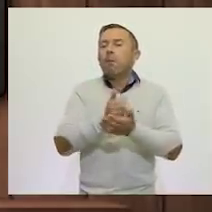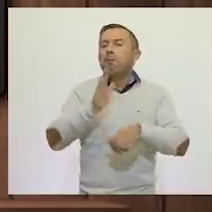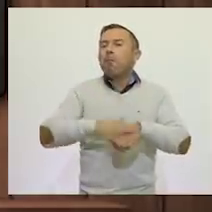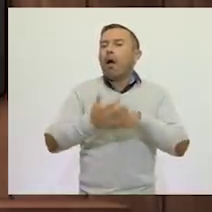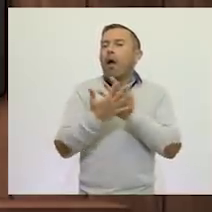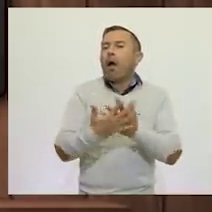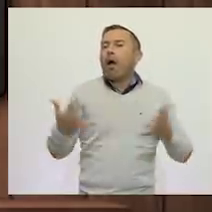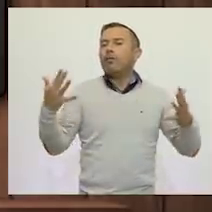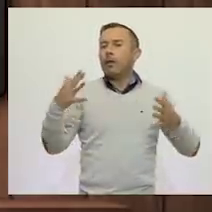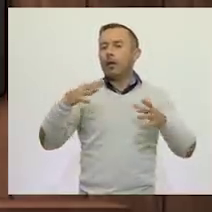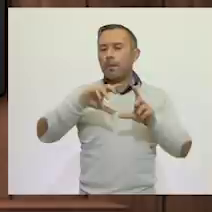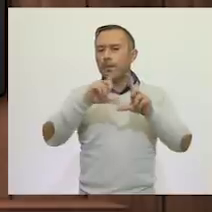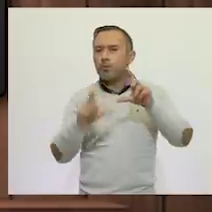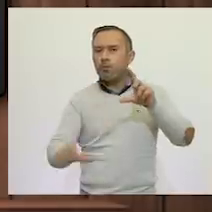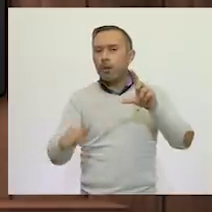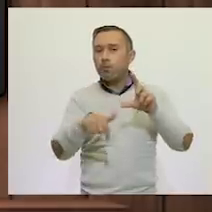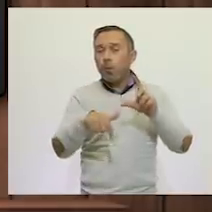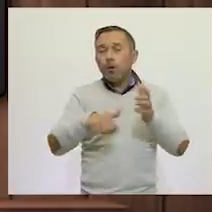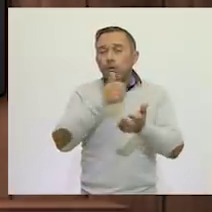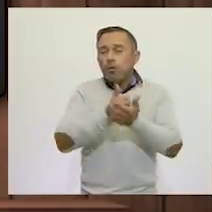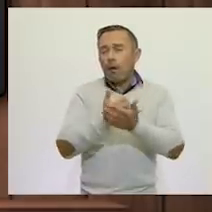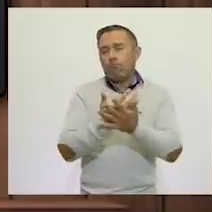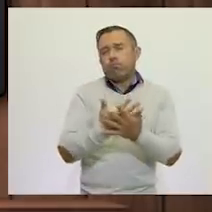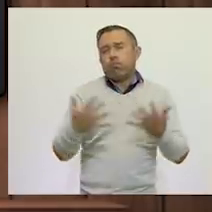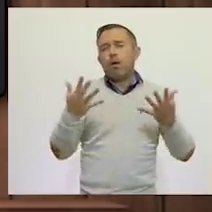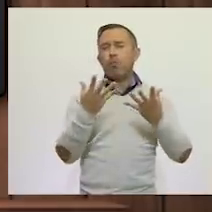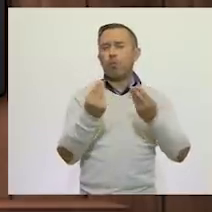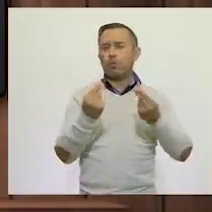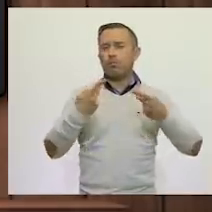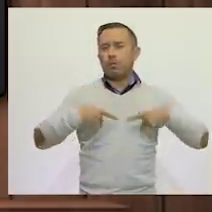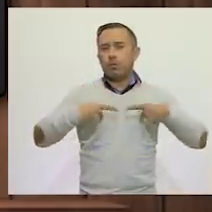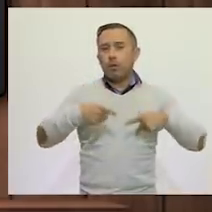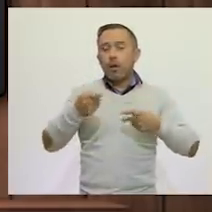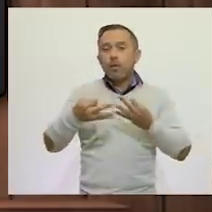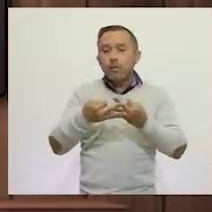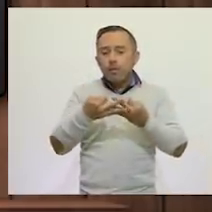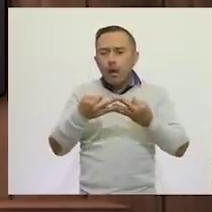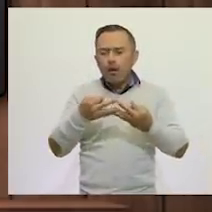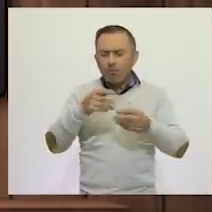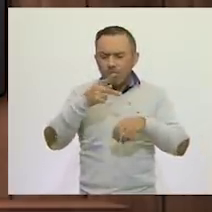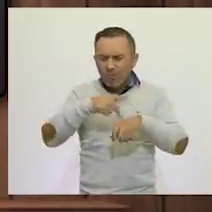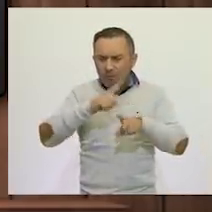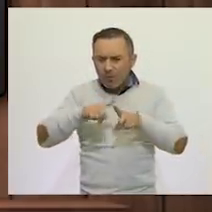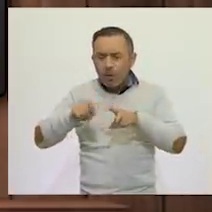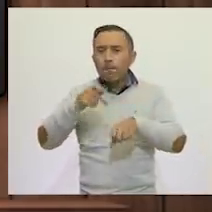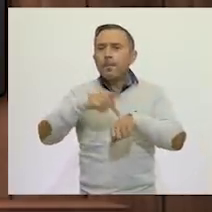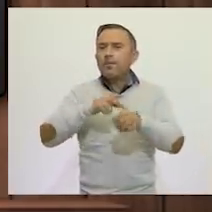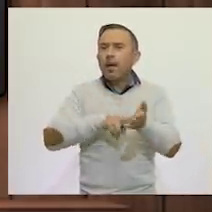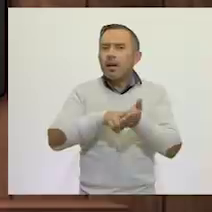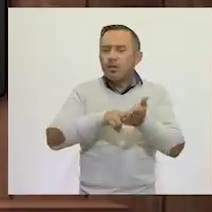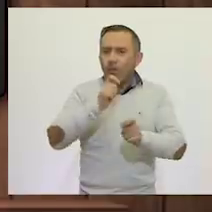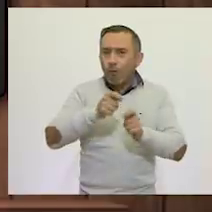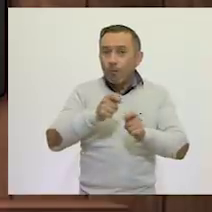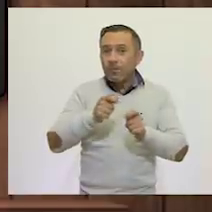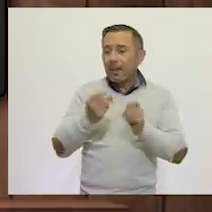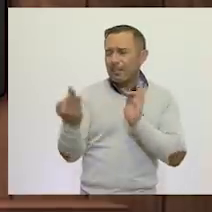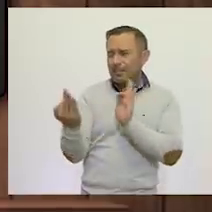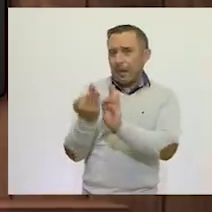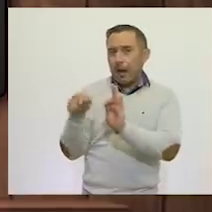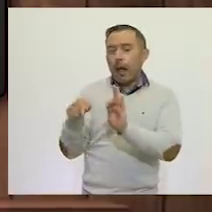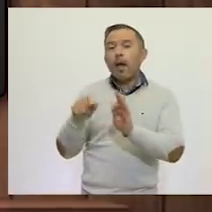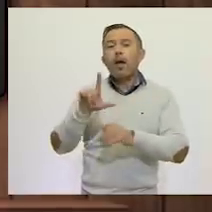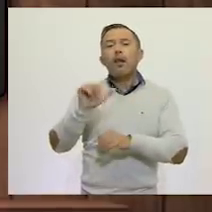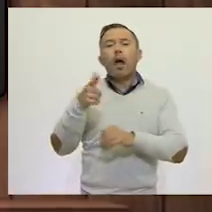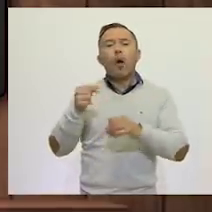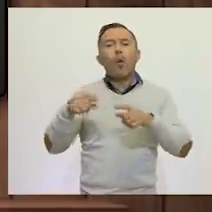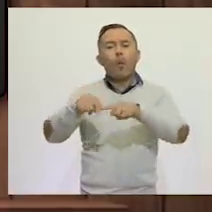Mesoamérica. Era una ciudad enorme, con muchos pobladores y tierras ricas en obsidiana. Además, su cercanía con el lago de Texcoco favoreció que tuviera